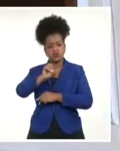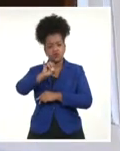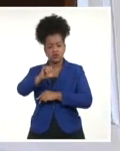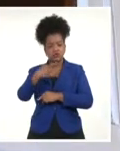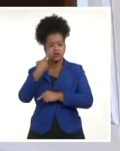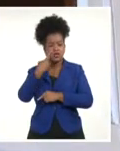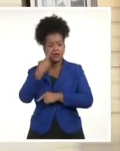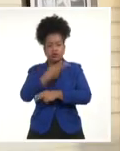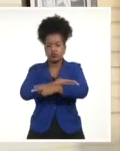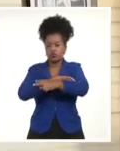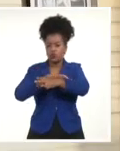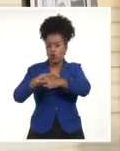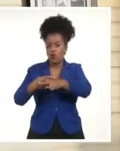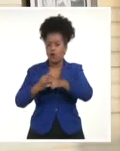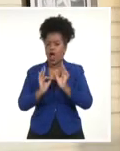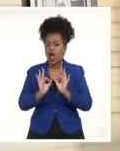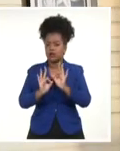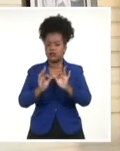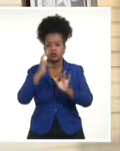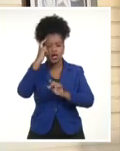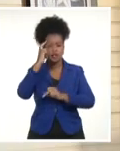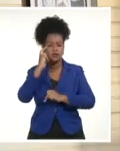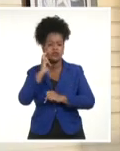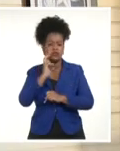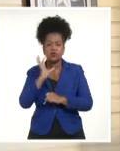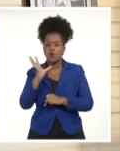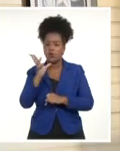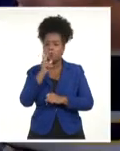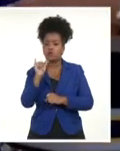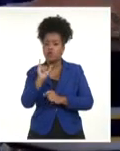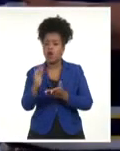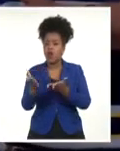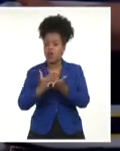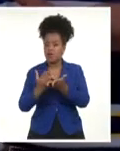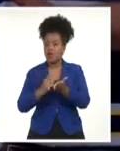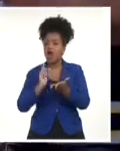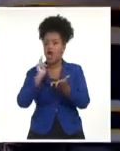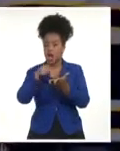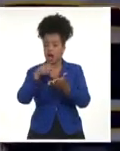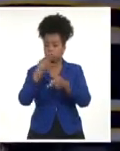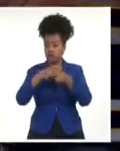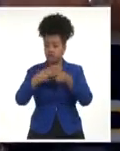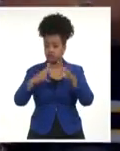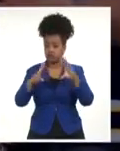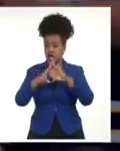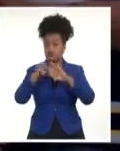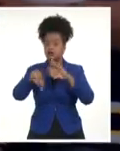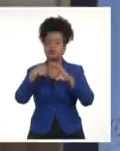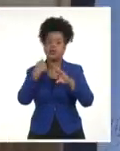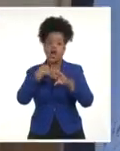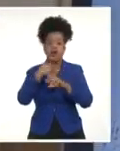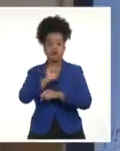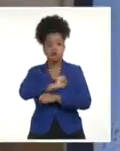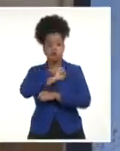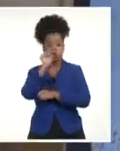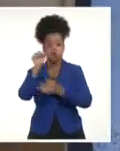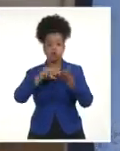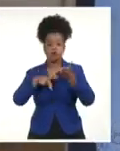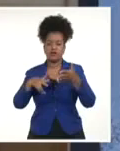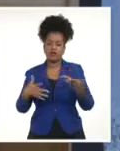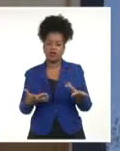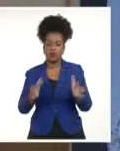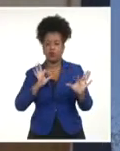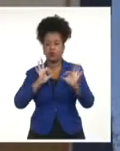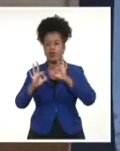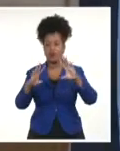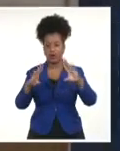y ambientales, incluida además en el libro Cienfuegos, La Perla de Cuba, mereció este año el Premio Provincial de Conservación.